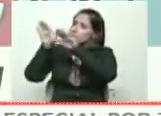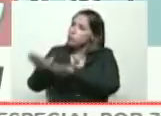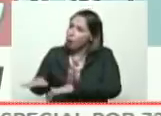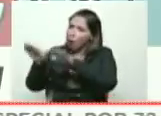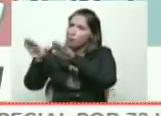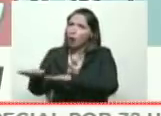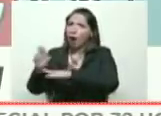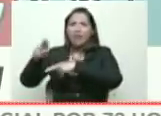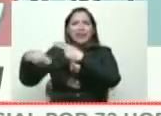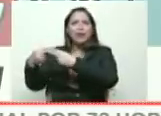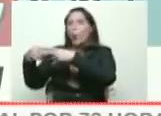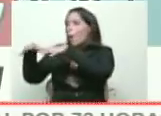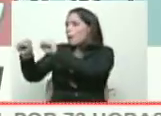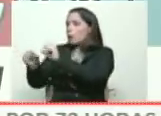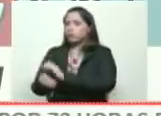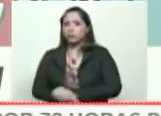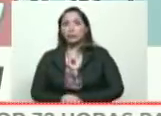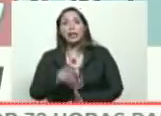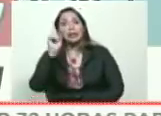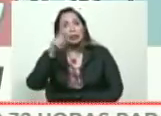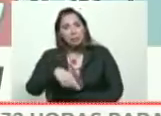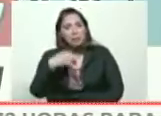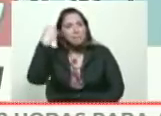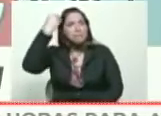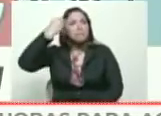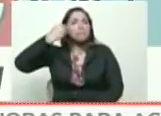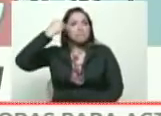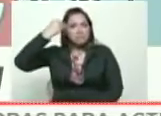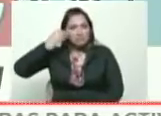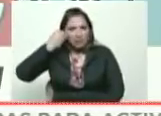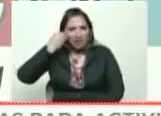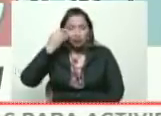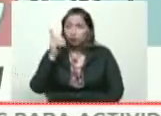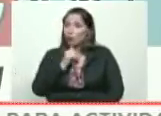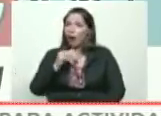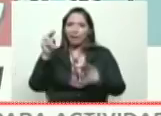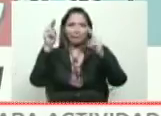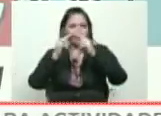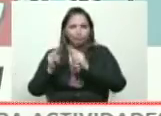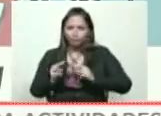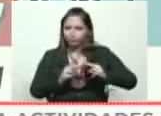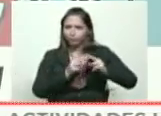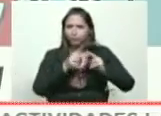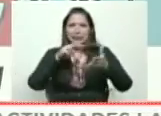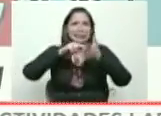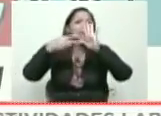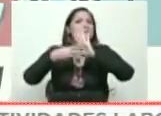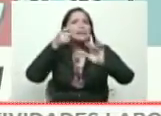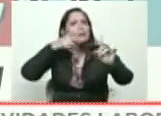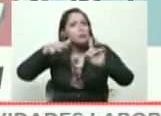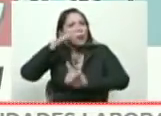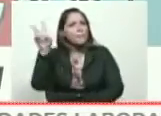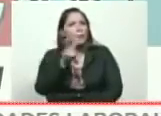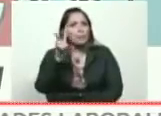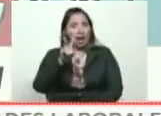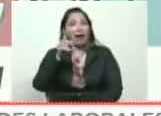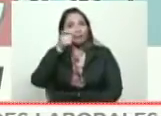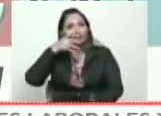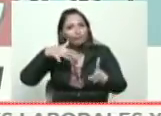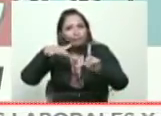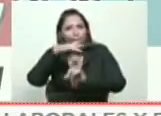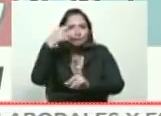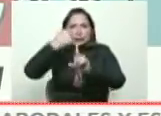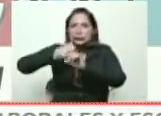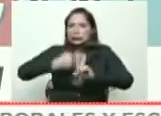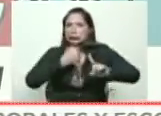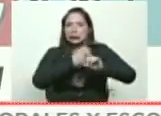imperio. También creo que es parte del desconocimiento de lo que es el pueblo venezolano. El pueblo venezolano es un pueblo luchador, un pueblo que